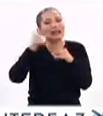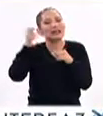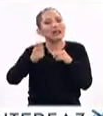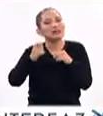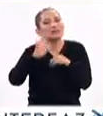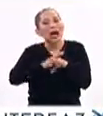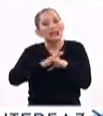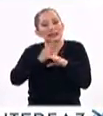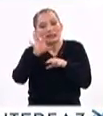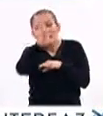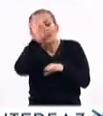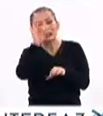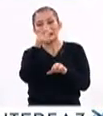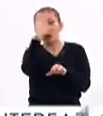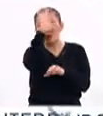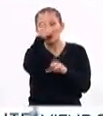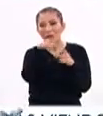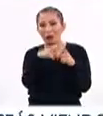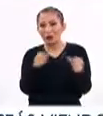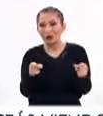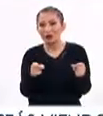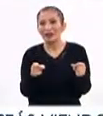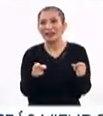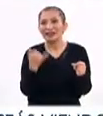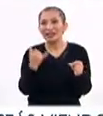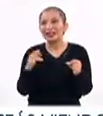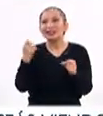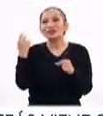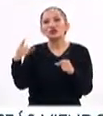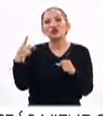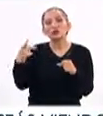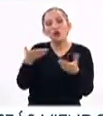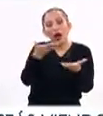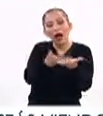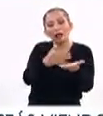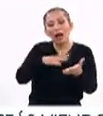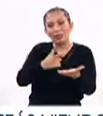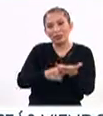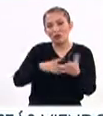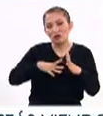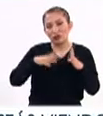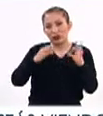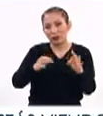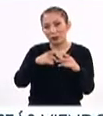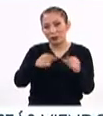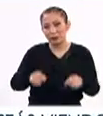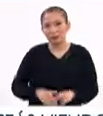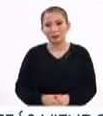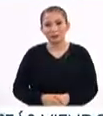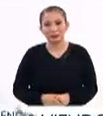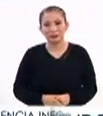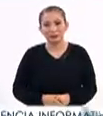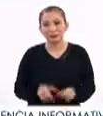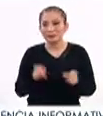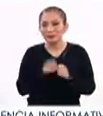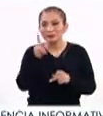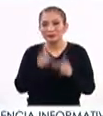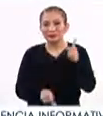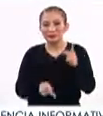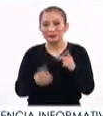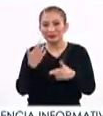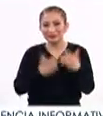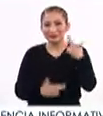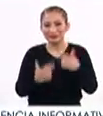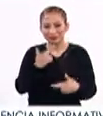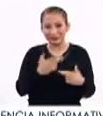es lo más popular dentro de la cultura japonesa y dentro de lo que ustedes ofrecen ahí en la Fundación Japón? Vamos a hacer una breve pausa